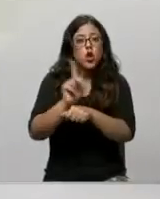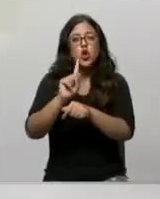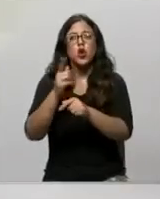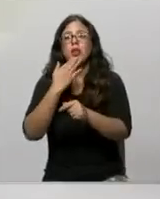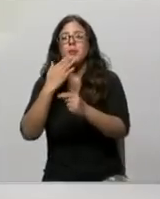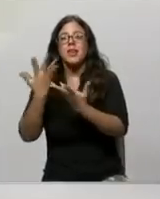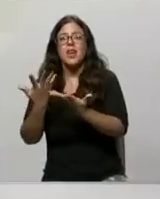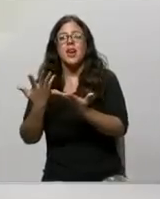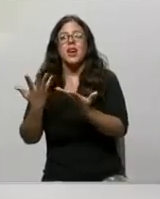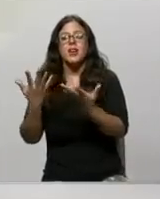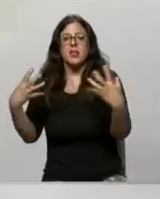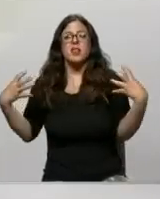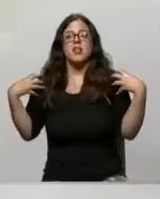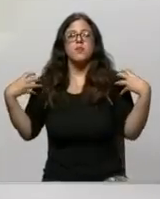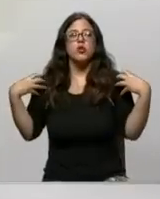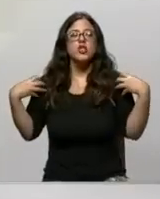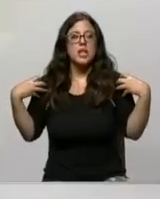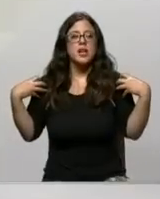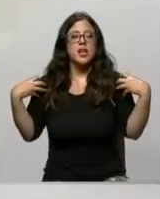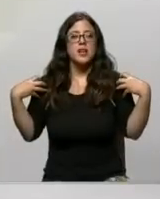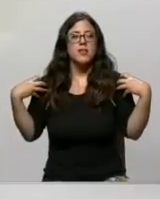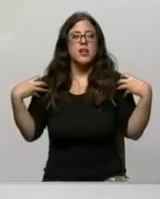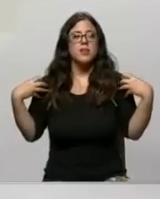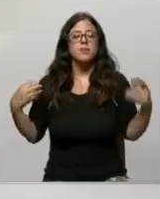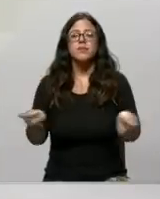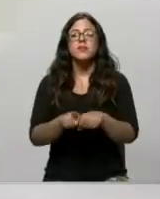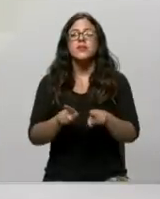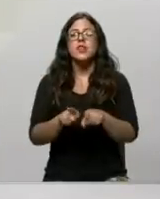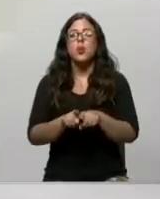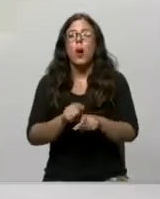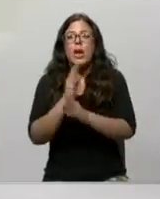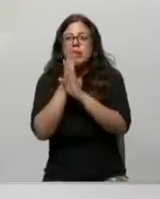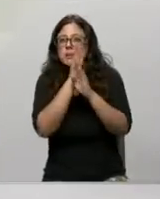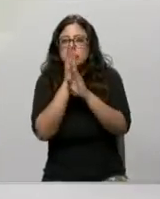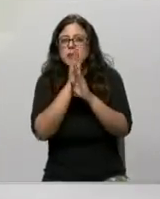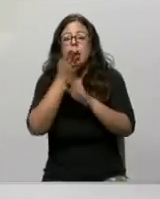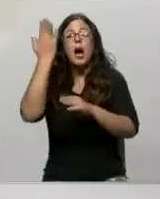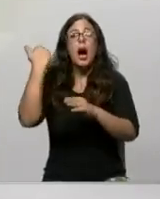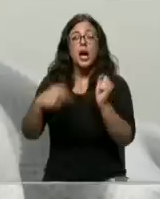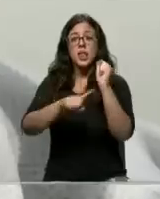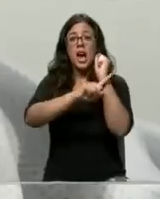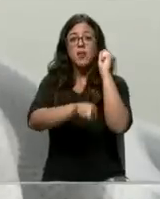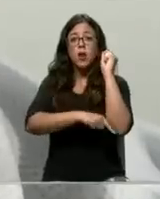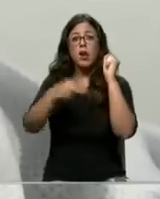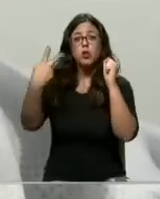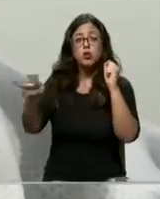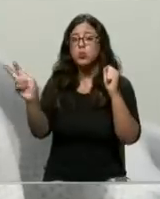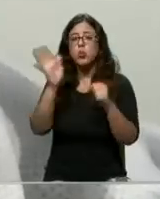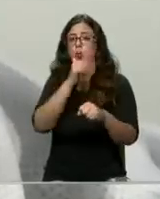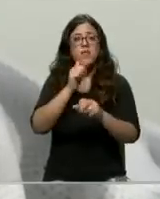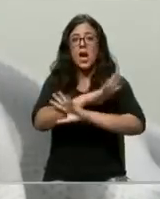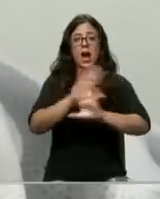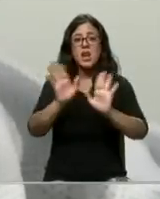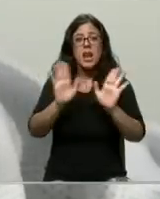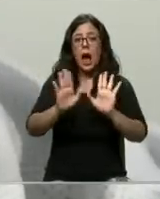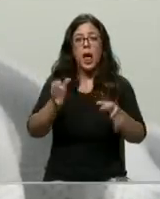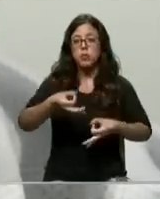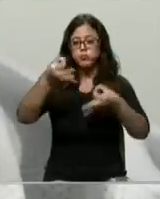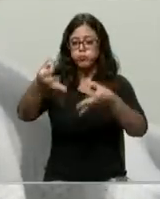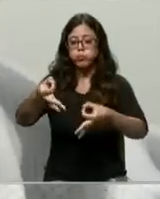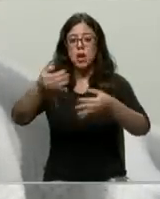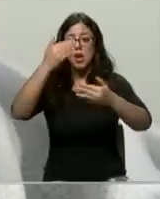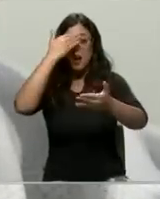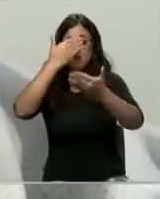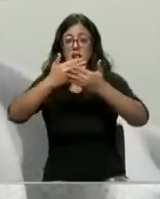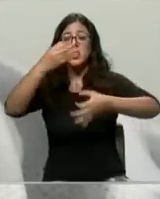fue condenado como cómplice a una pena remitida, su defensa ni siquiera presentó un recurso ante la Corte Suprema. Es